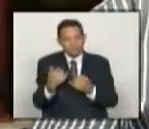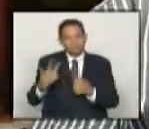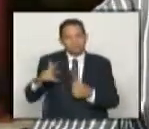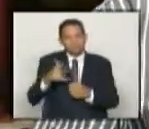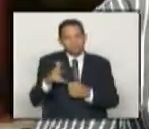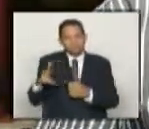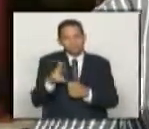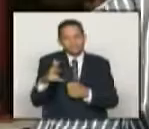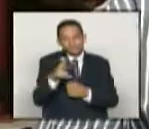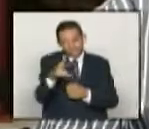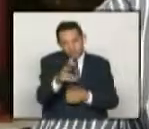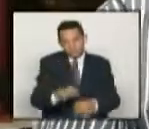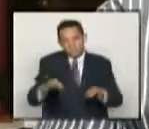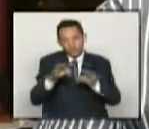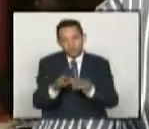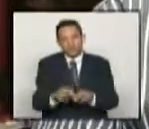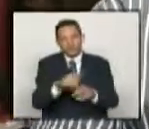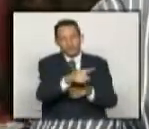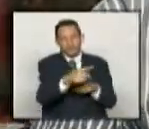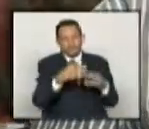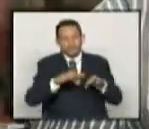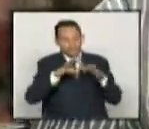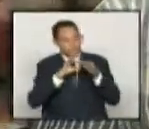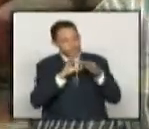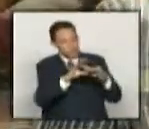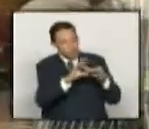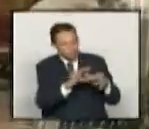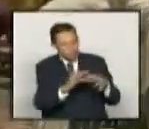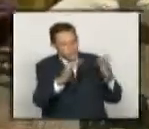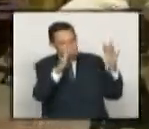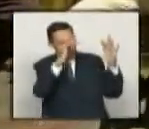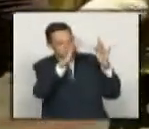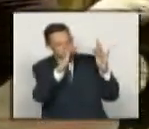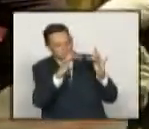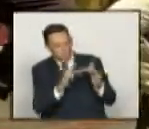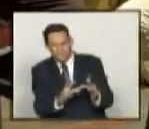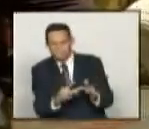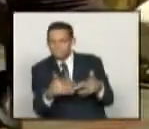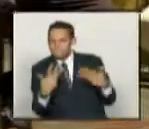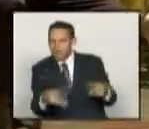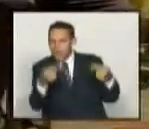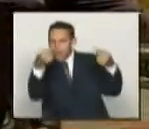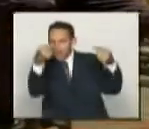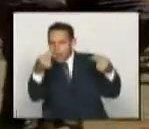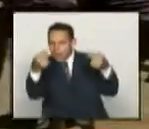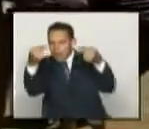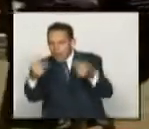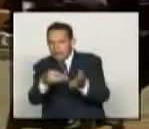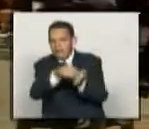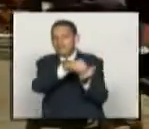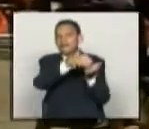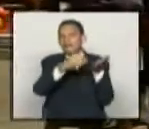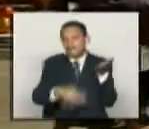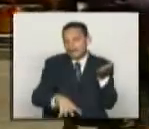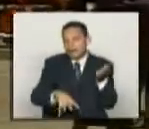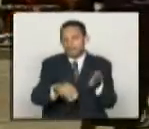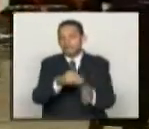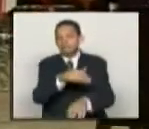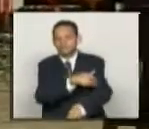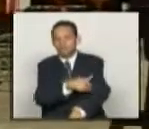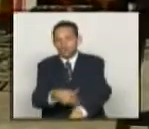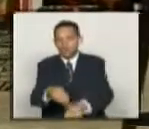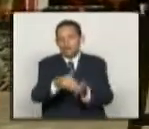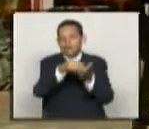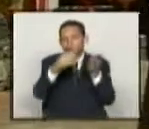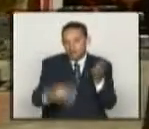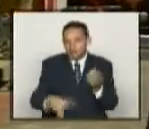fácil es decir, como dirían ser Macali, eso tiene un costo muy alto, más o menos vale 4